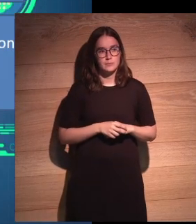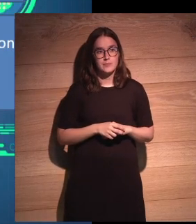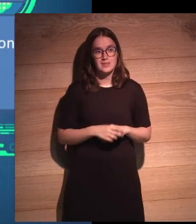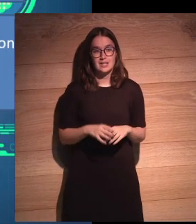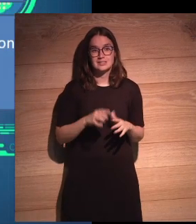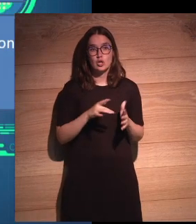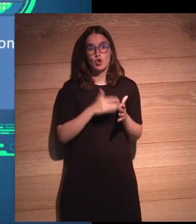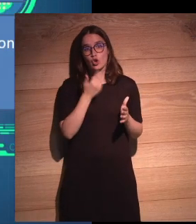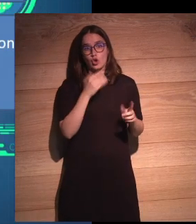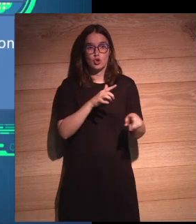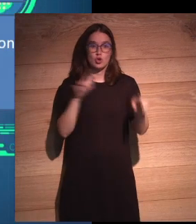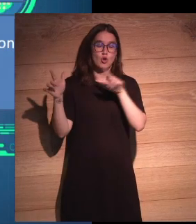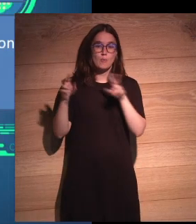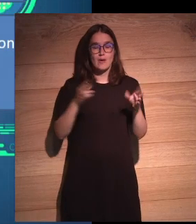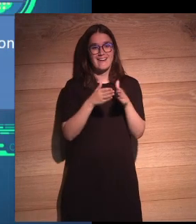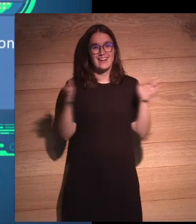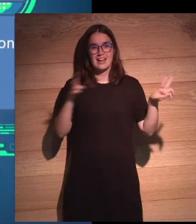Y este sería como el gran capítulo